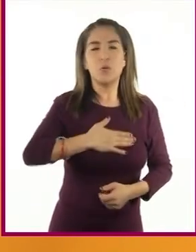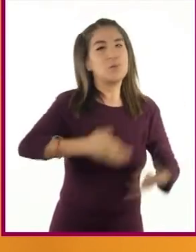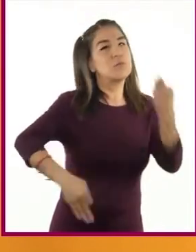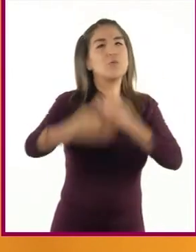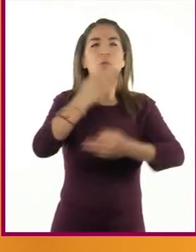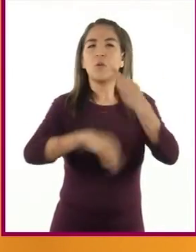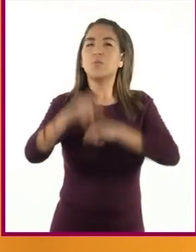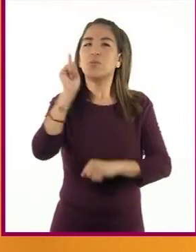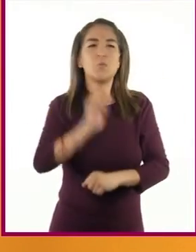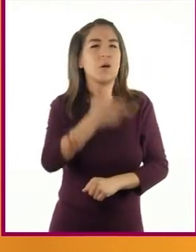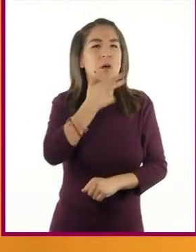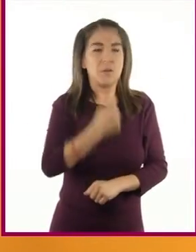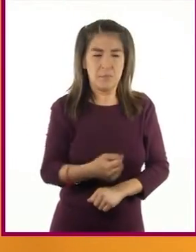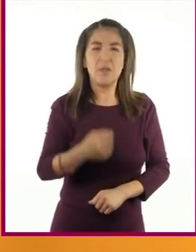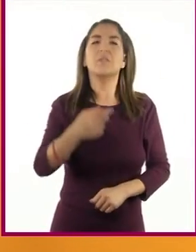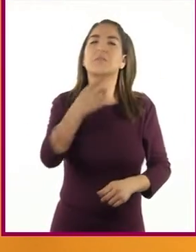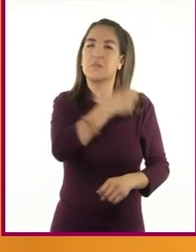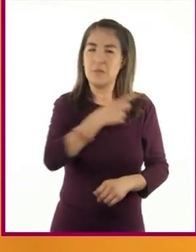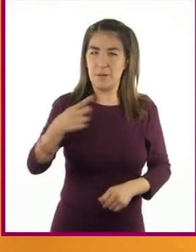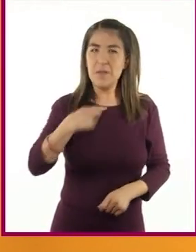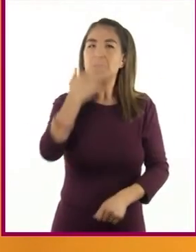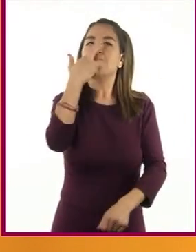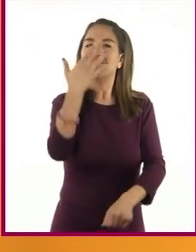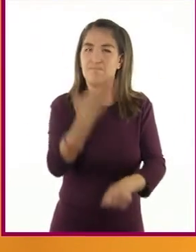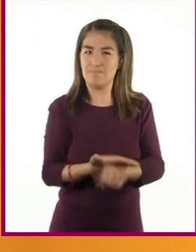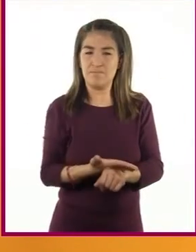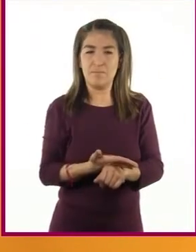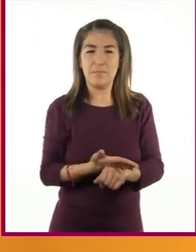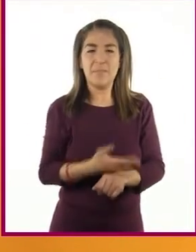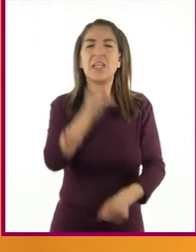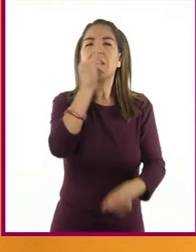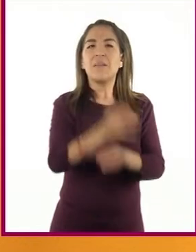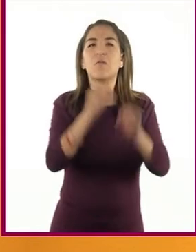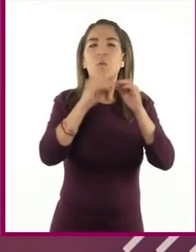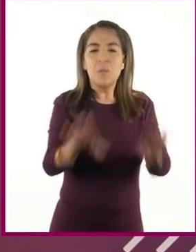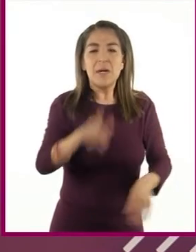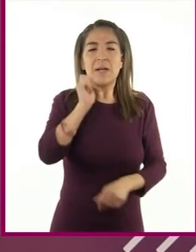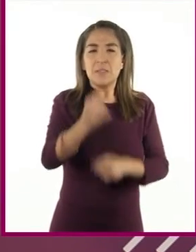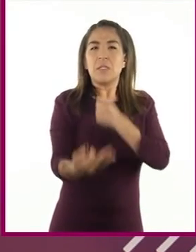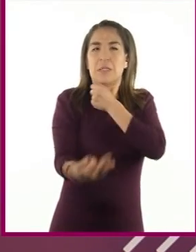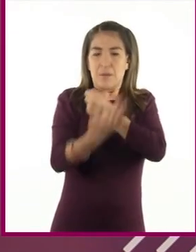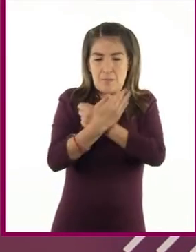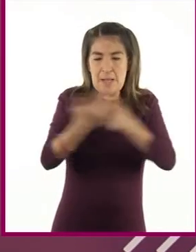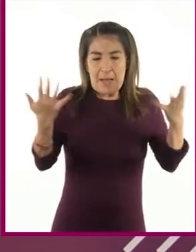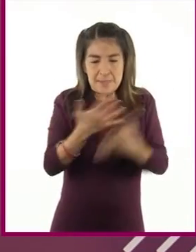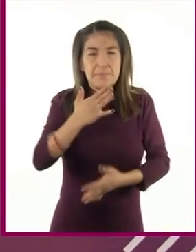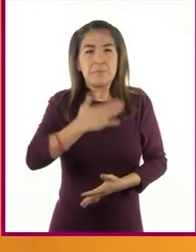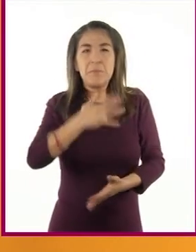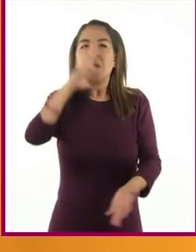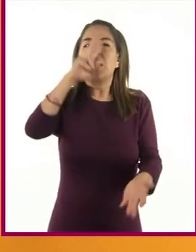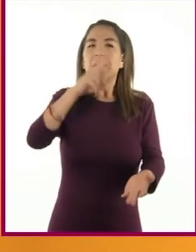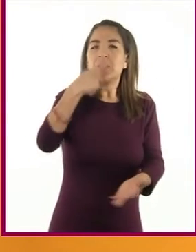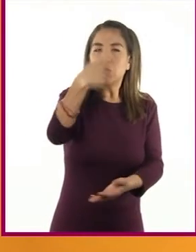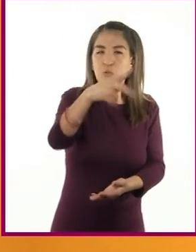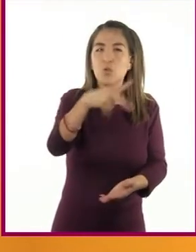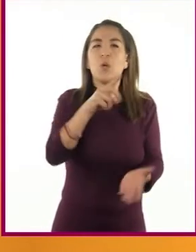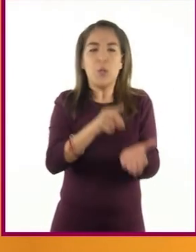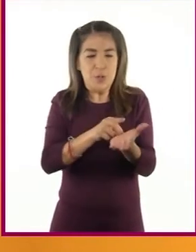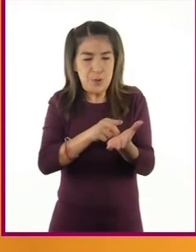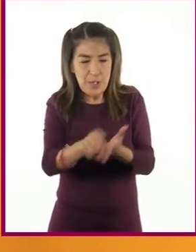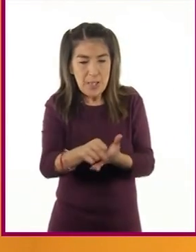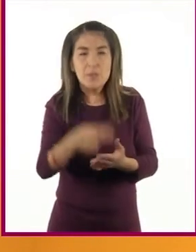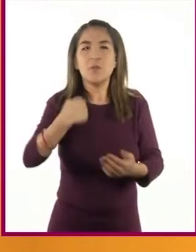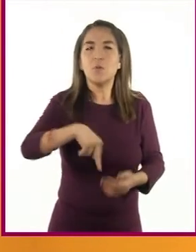todas y todos tenemos responsabilidad. Informarnos, defender y hacer valer nuestro derecho ante las